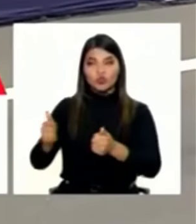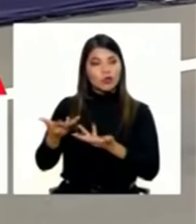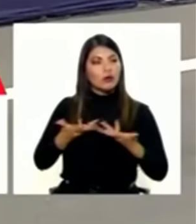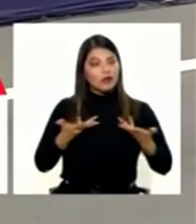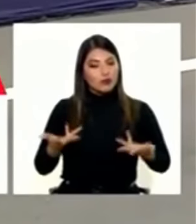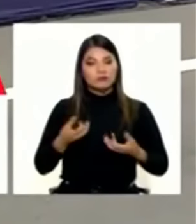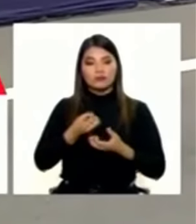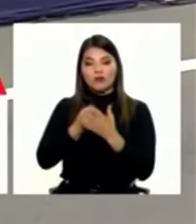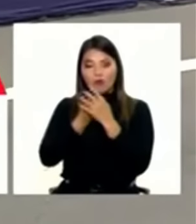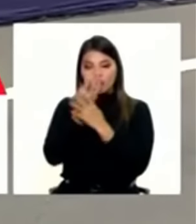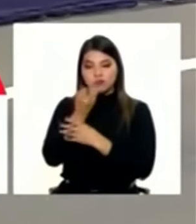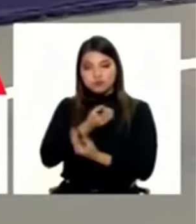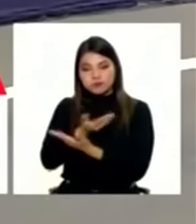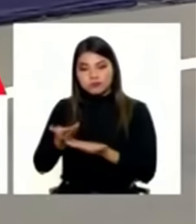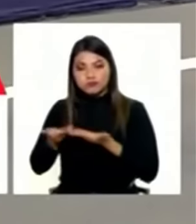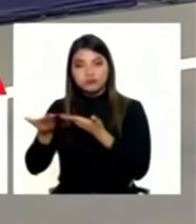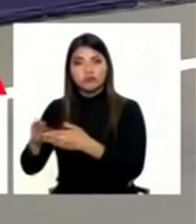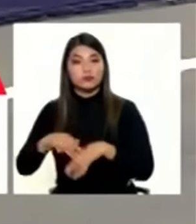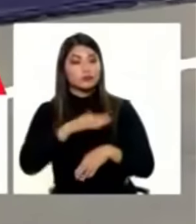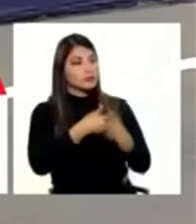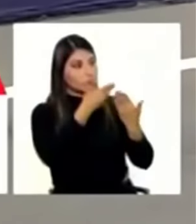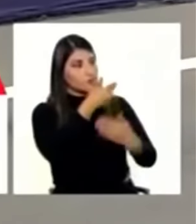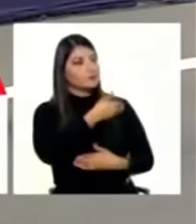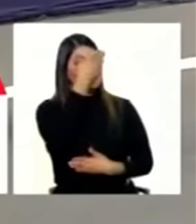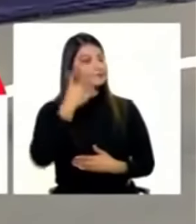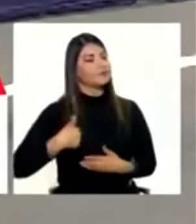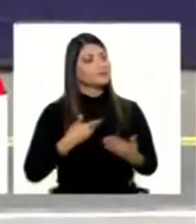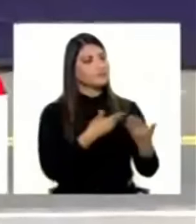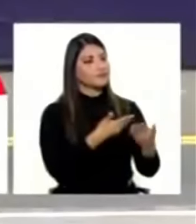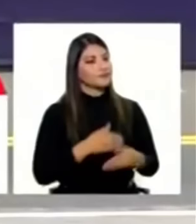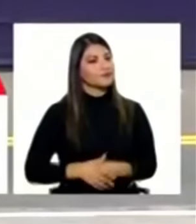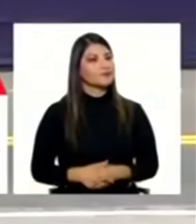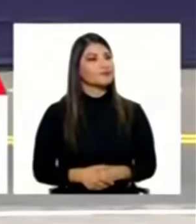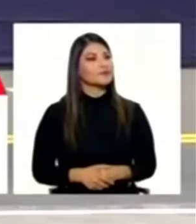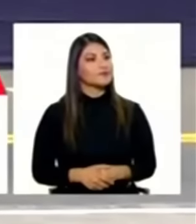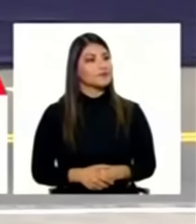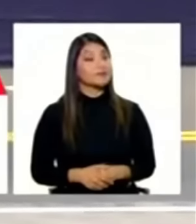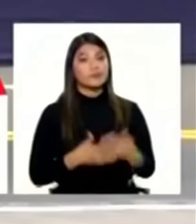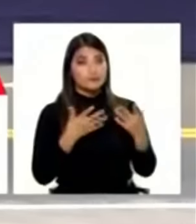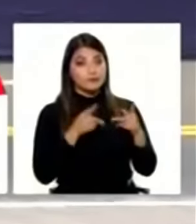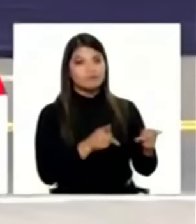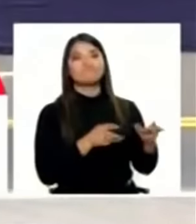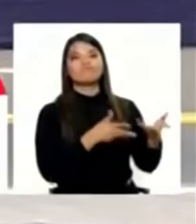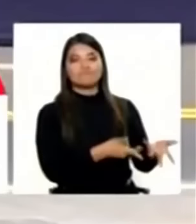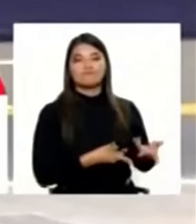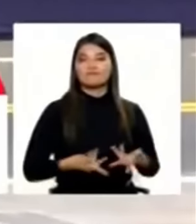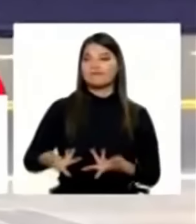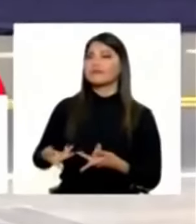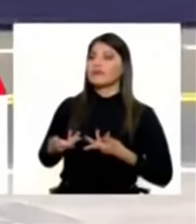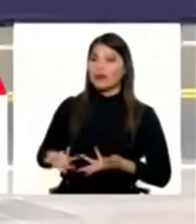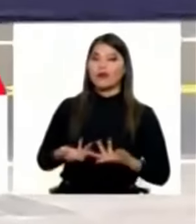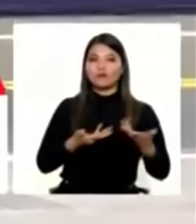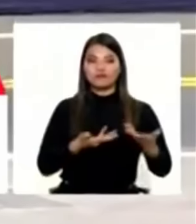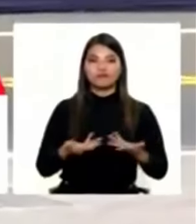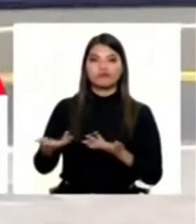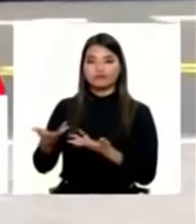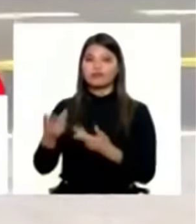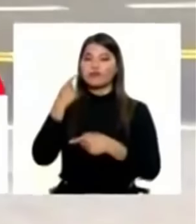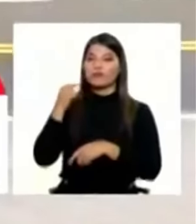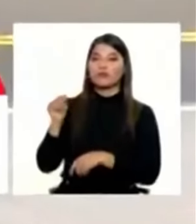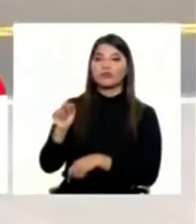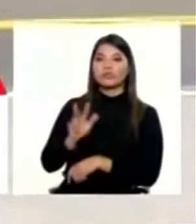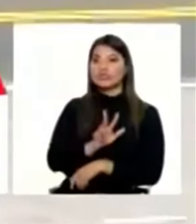capitán Abelardo Quiñones a la presidenta de la República. Una vez autorizado, se procede a